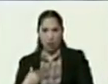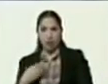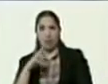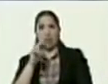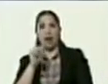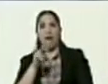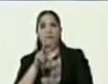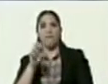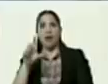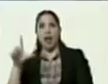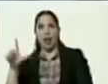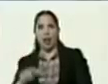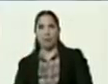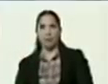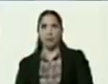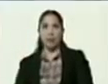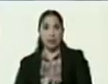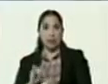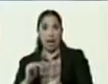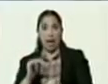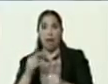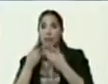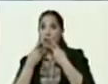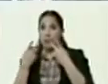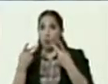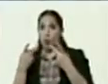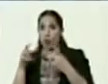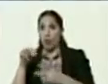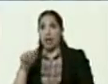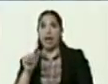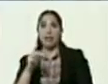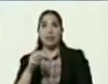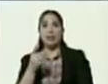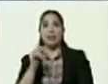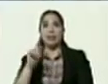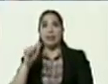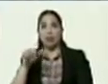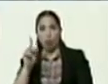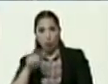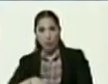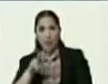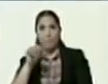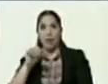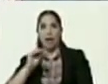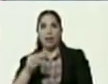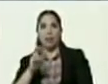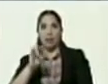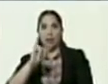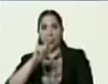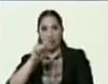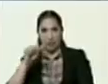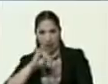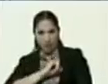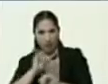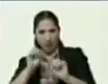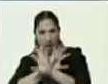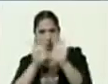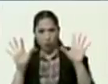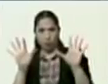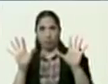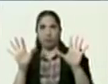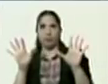Federico Rabel. Ya con el testimonio de alias Nandito y con el testimonio de alias Vaquita, queda perfectamente claro que